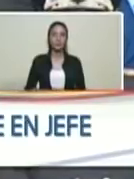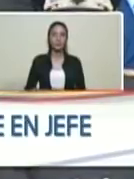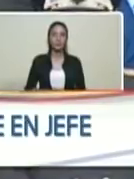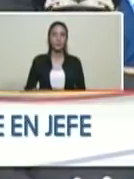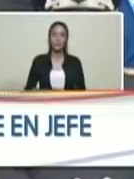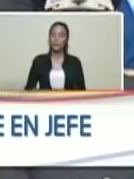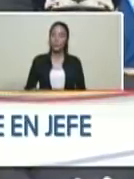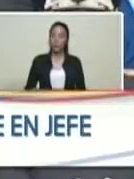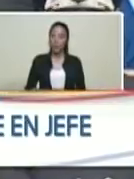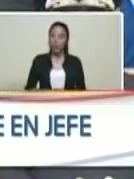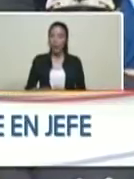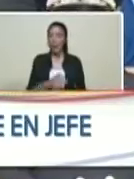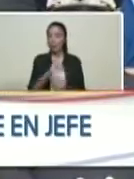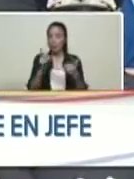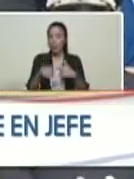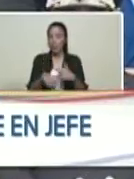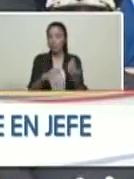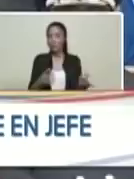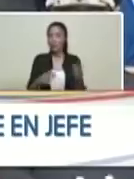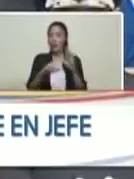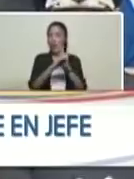fue el poder constituyente